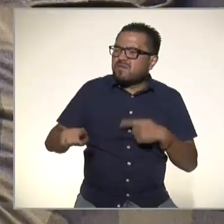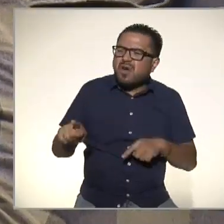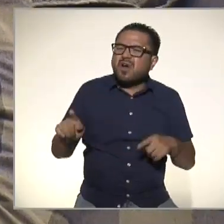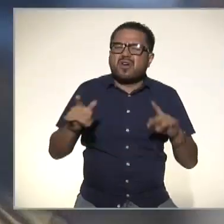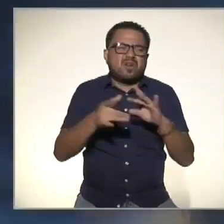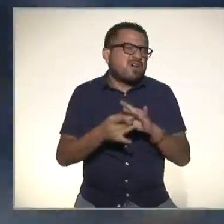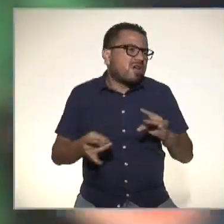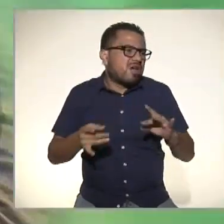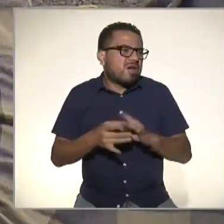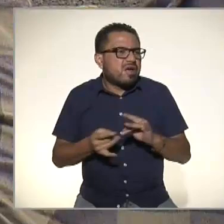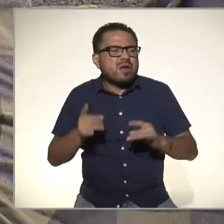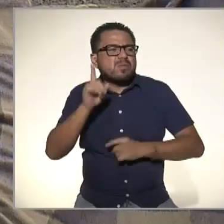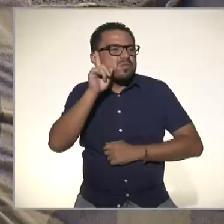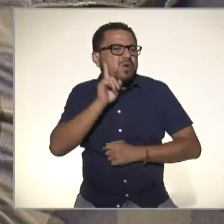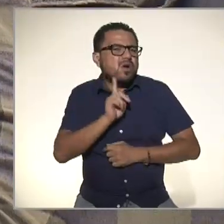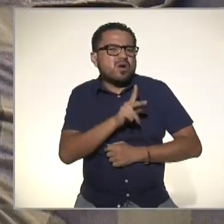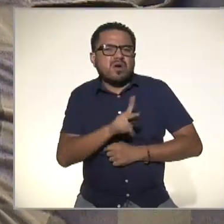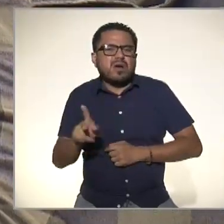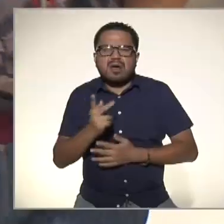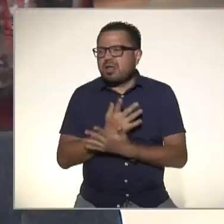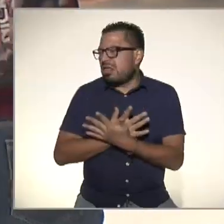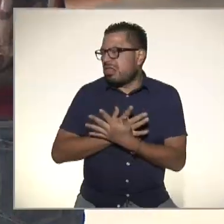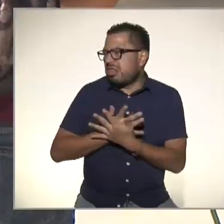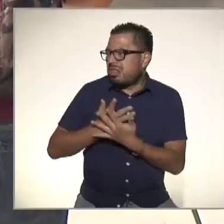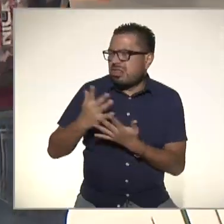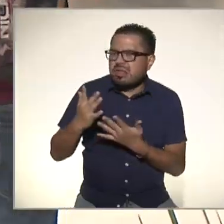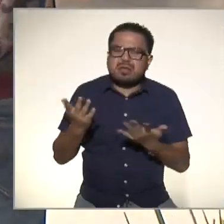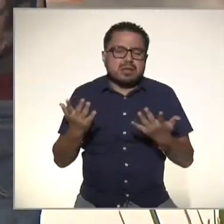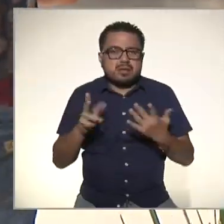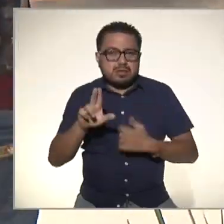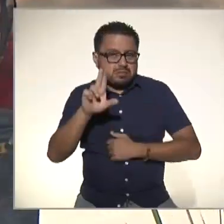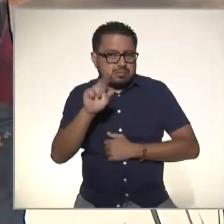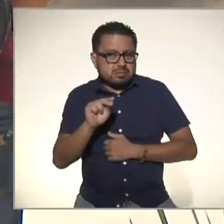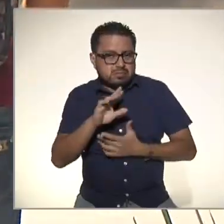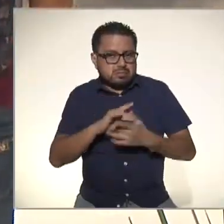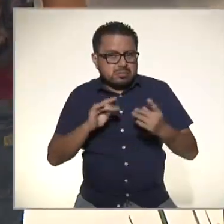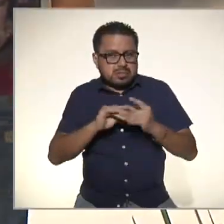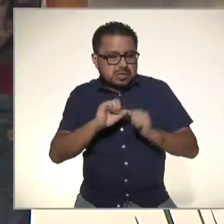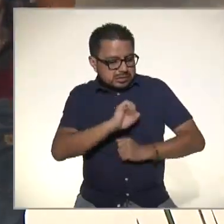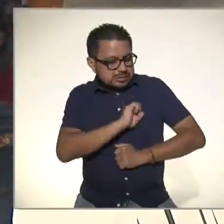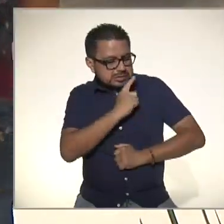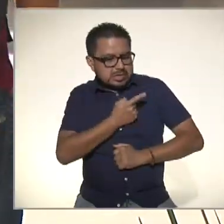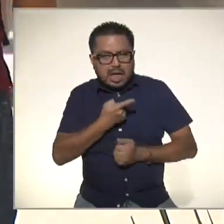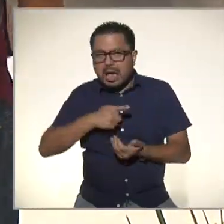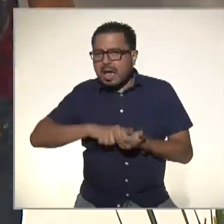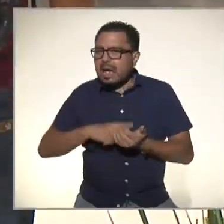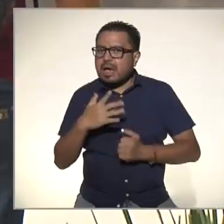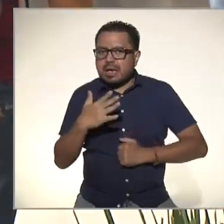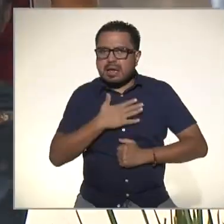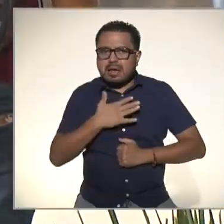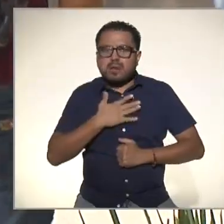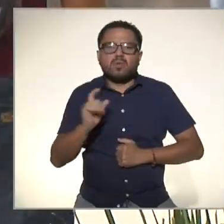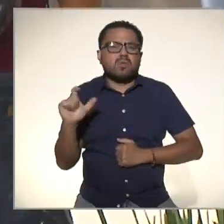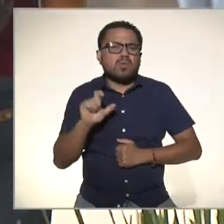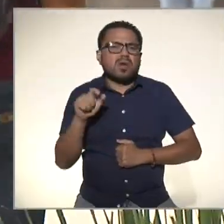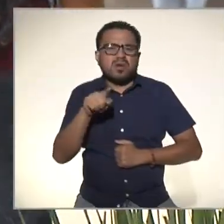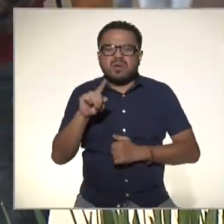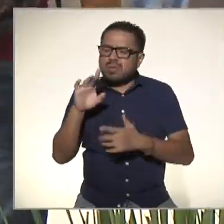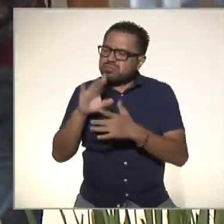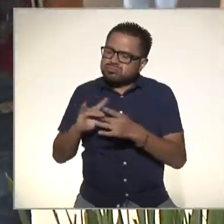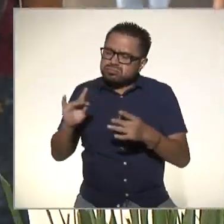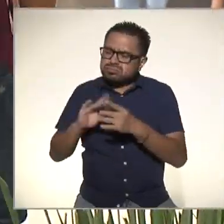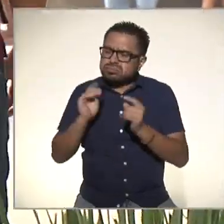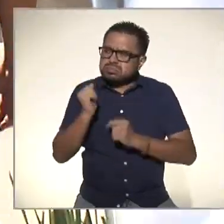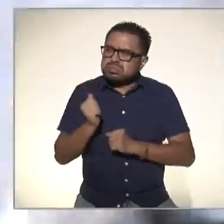para hablar de mujeres, pero presumiendo, pero no hablamos de nuestra salud. En el momento en que hablemos de algo de